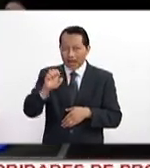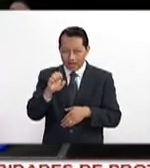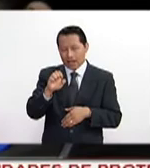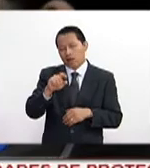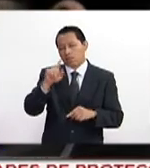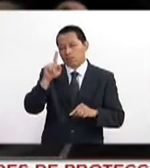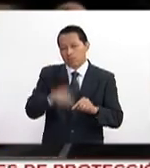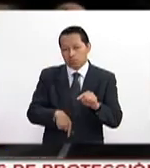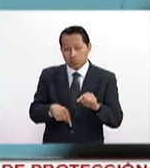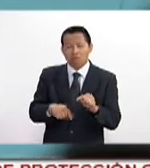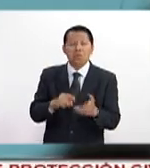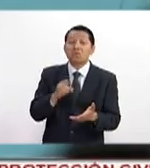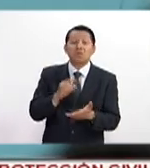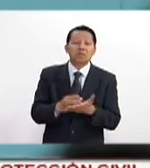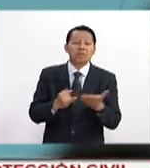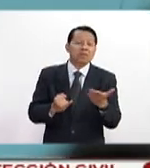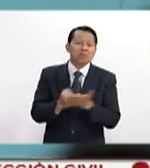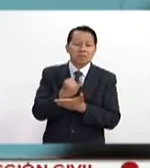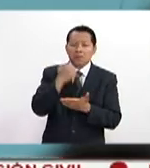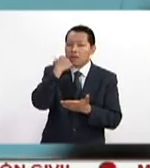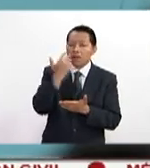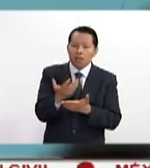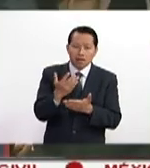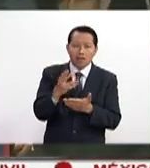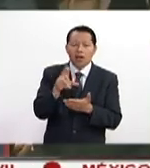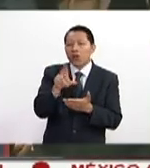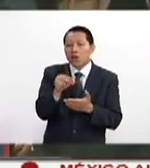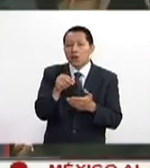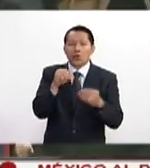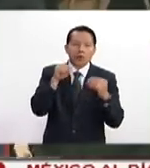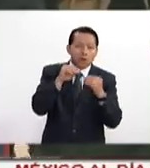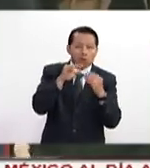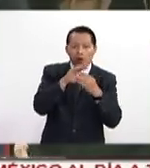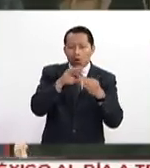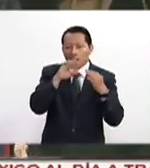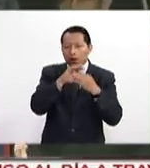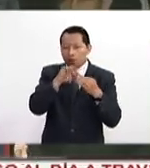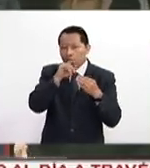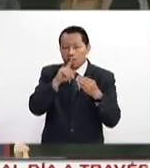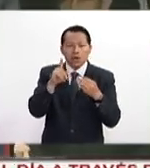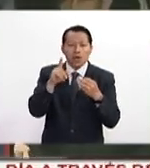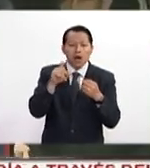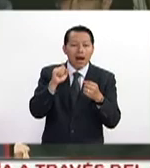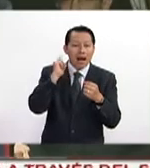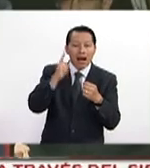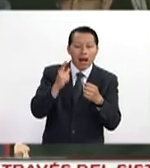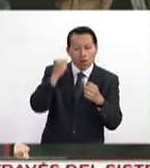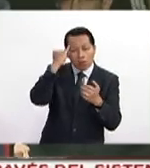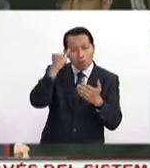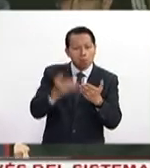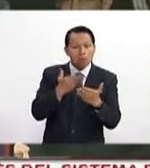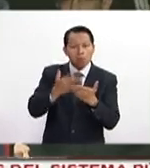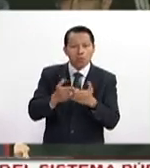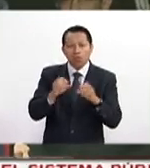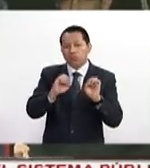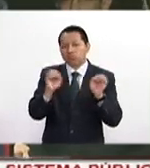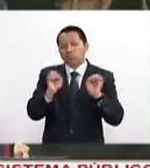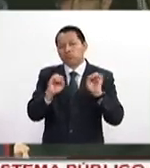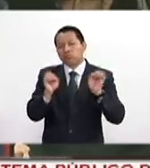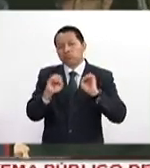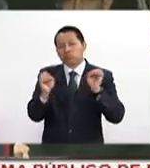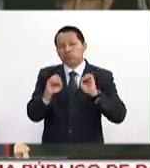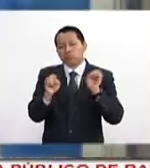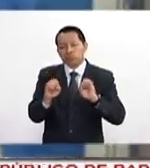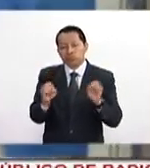con una simple toma de decisión y sin debatir o sin proponer otras posibilidades, y de esta forma